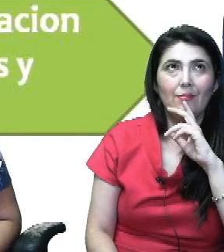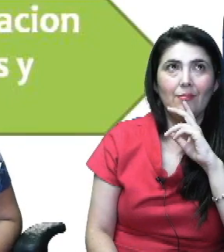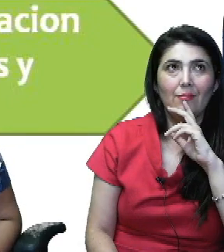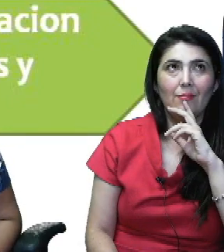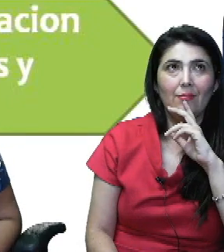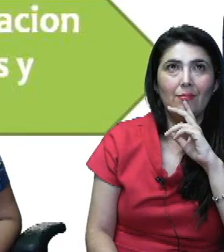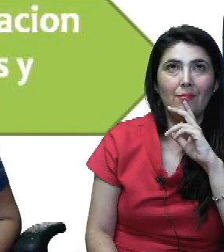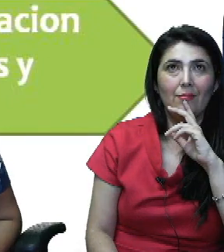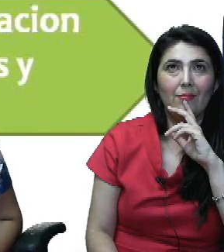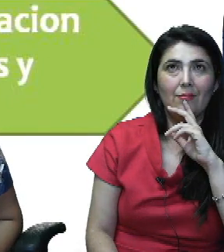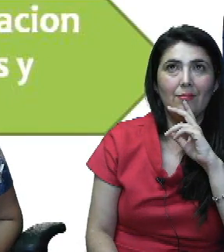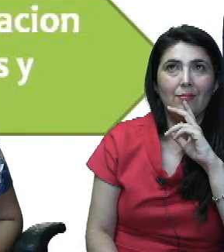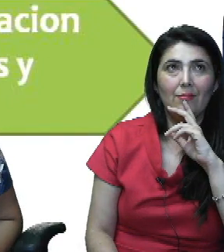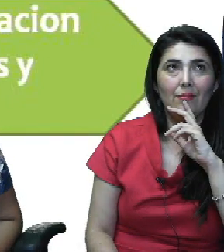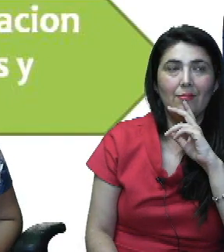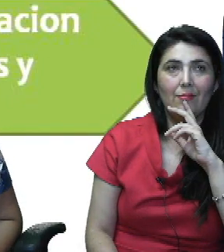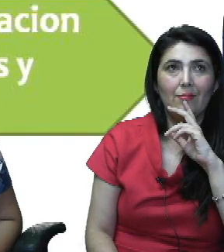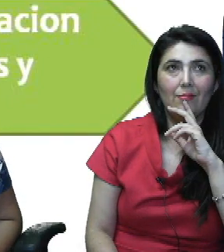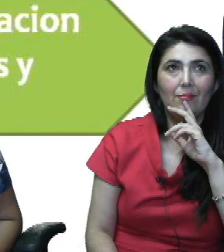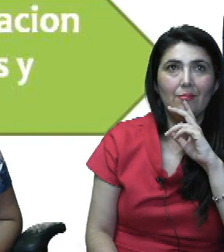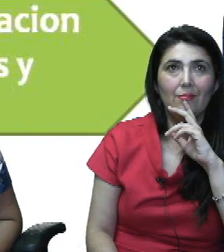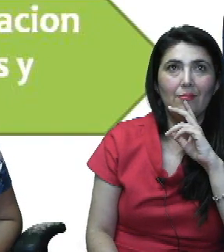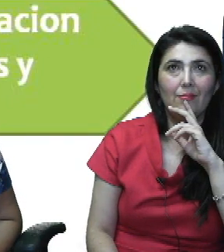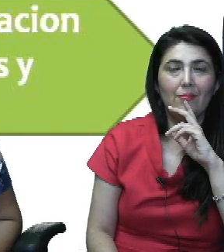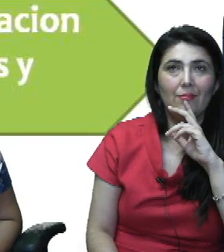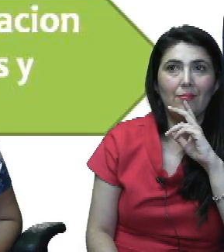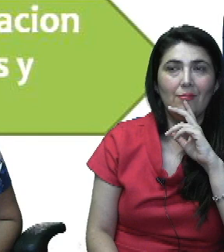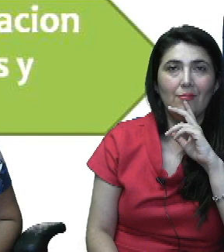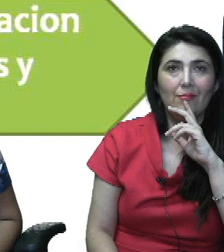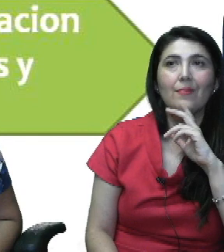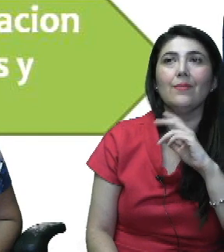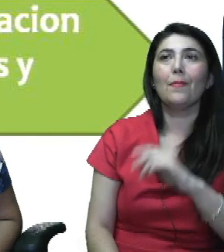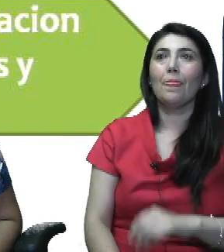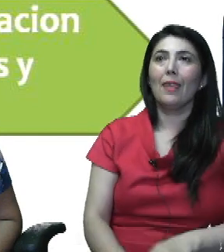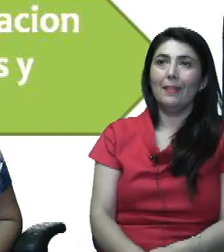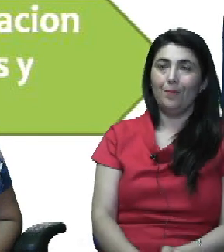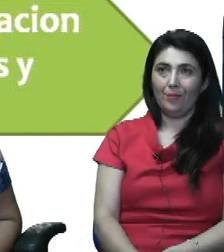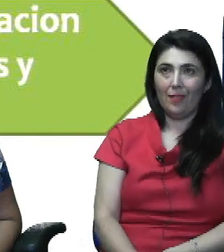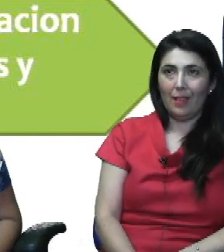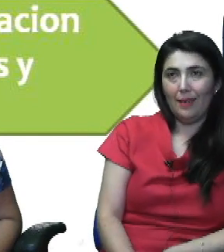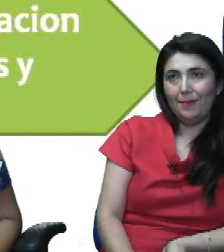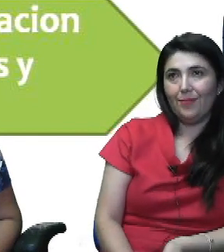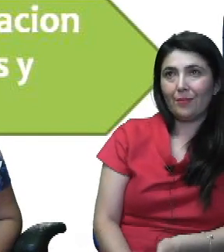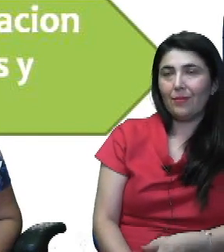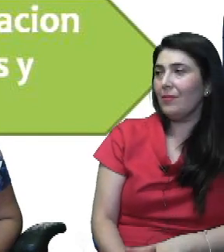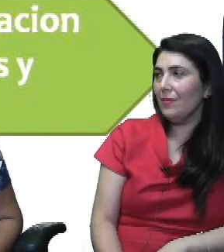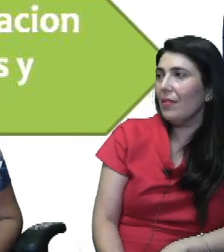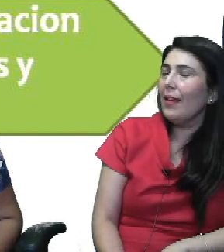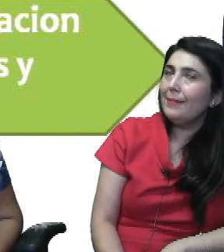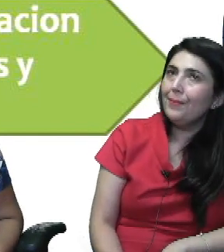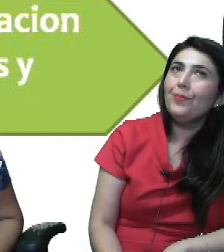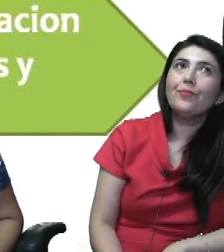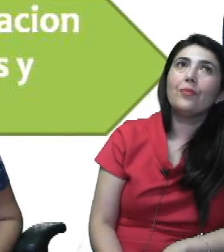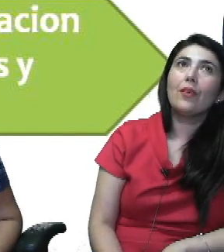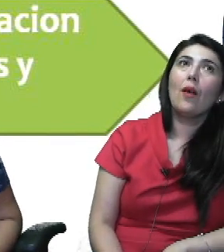Además también muy importante indicar de que los equipos de respuesta no solamente en el ámbito de la salud mental, de la